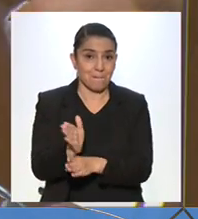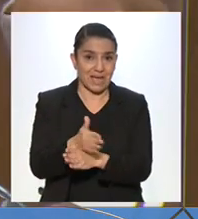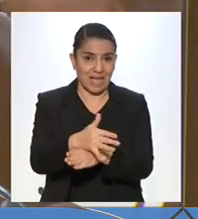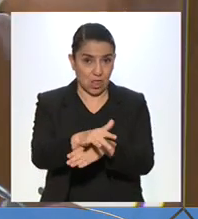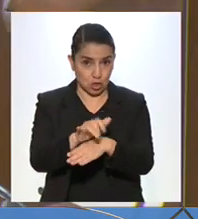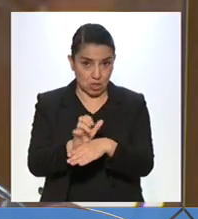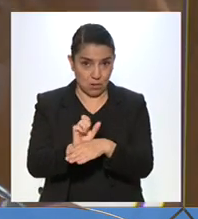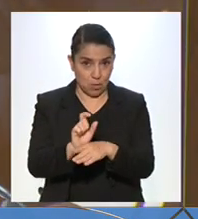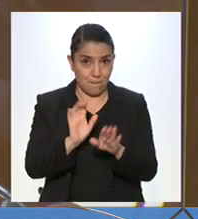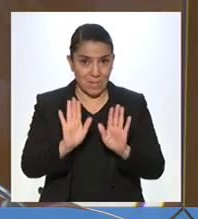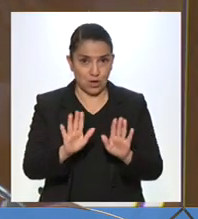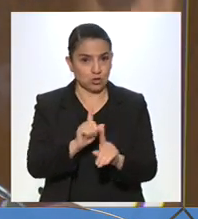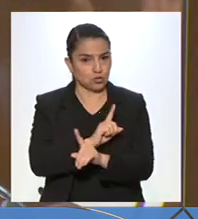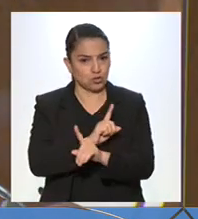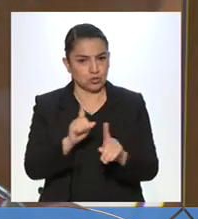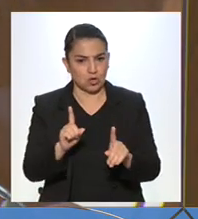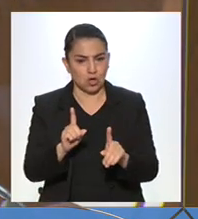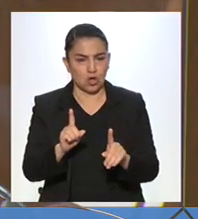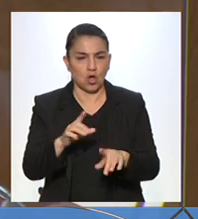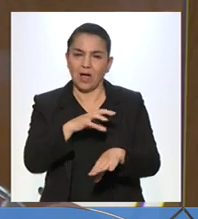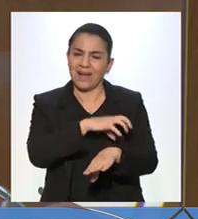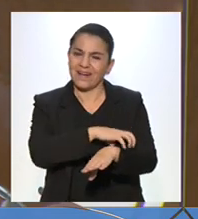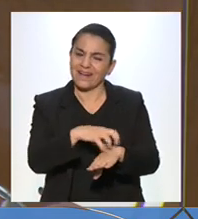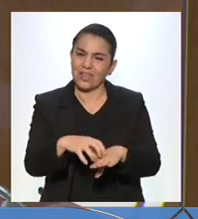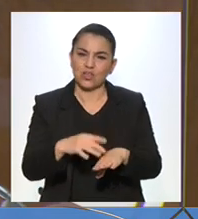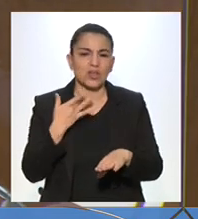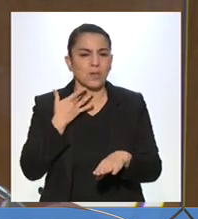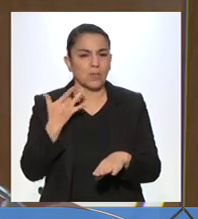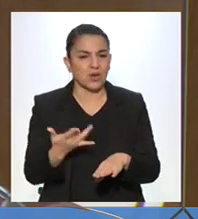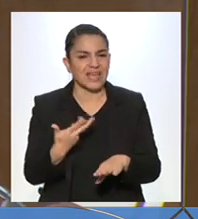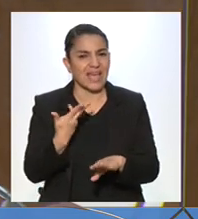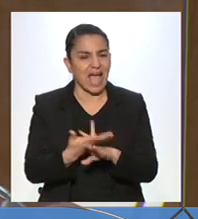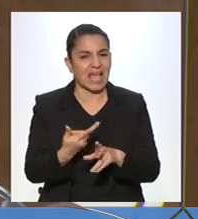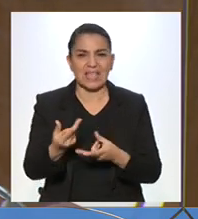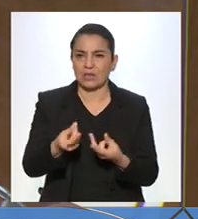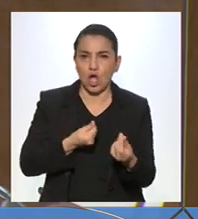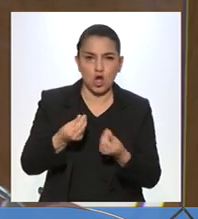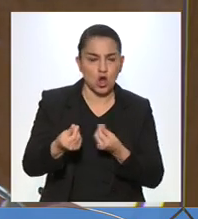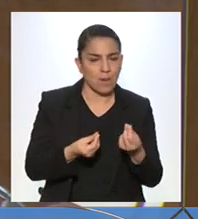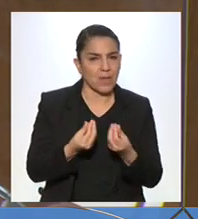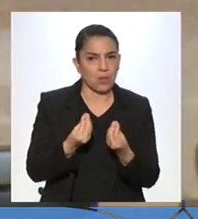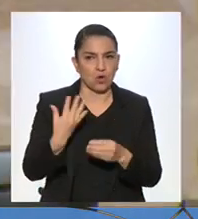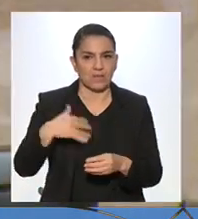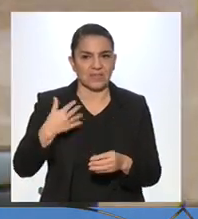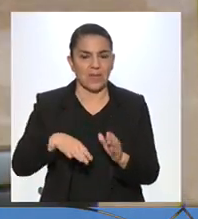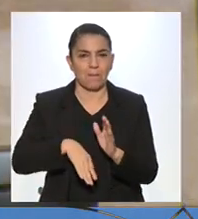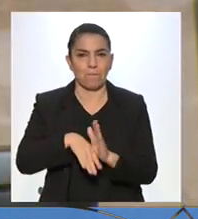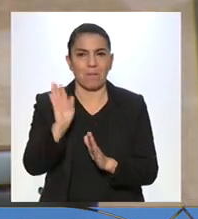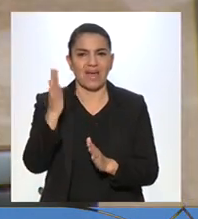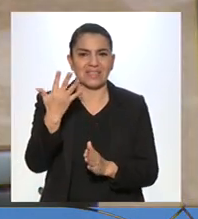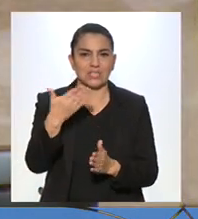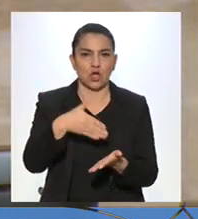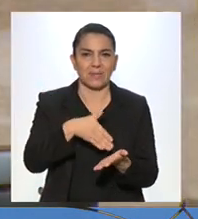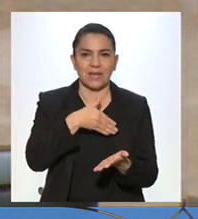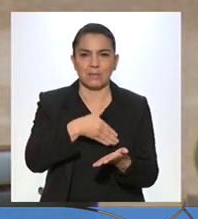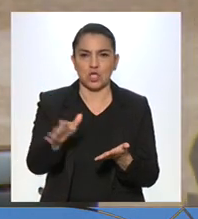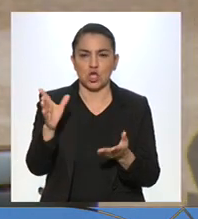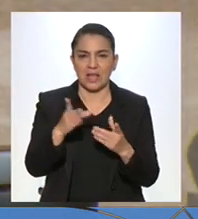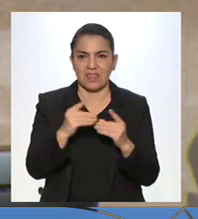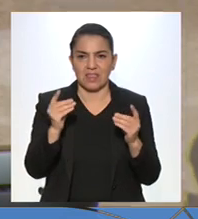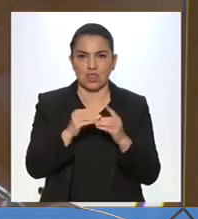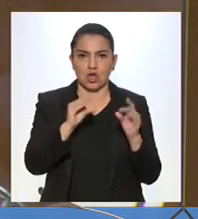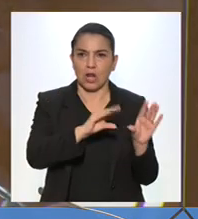uno se pregunta desde el punto de vista de las regiones, ¿por qué? Si hay una actividad económica tan relevante que genera más de 5.000 millones de dólares en materia de